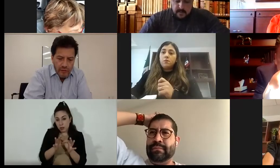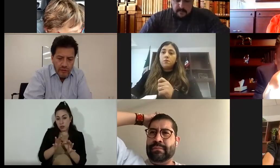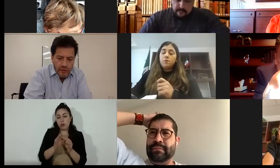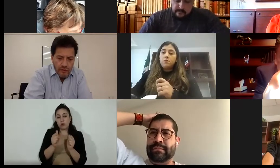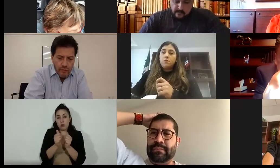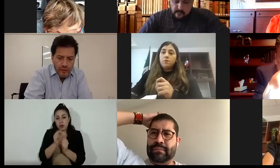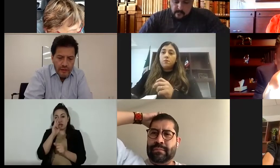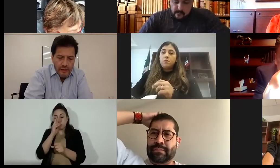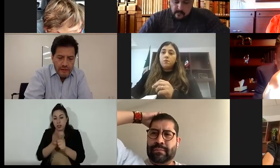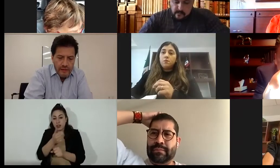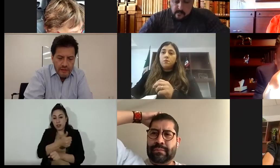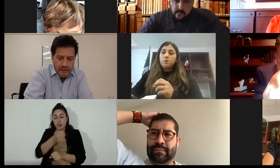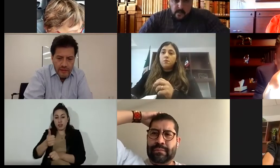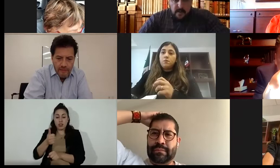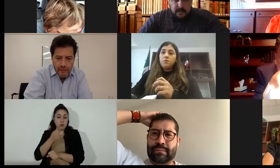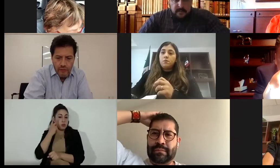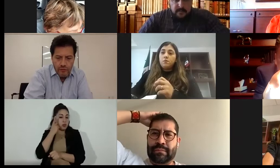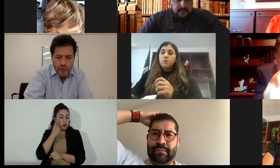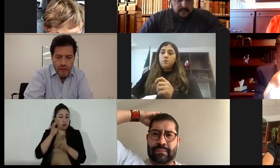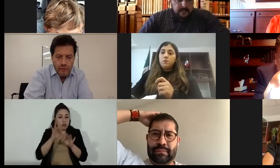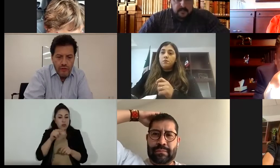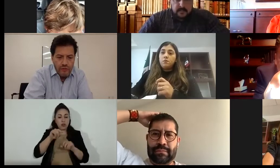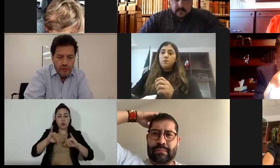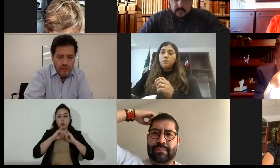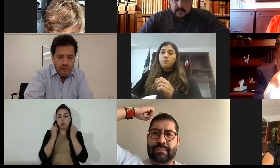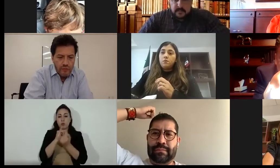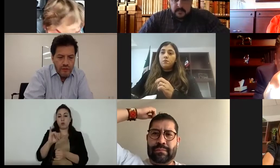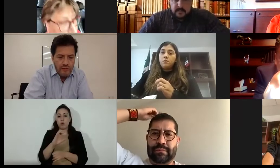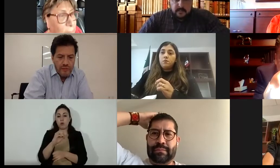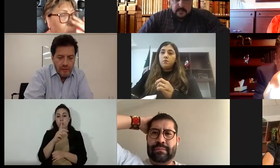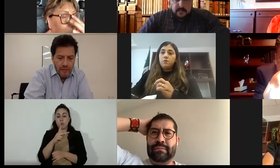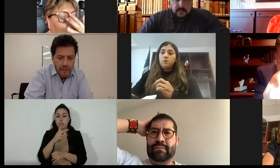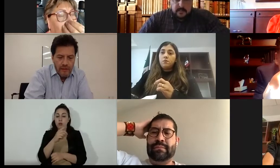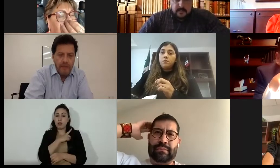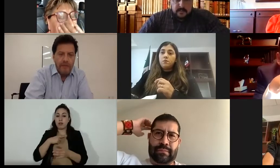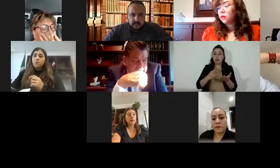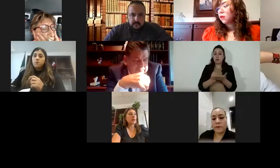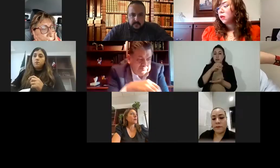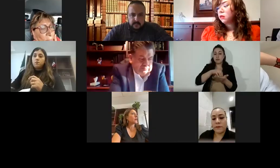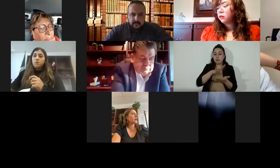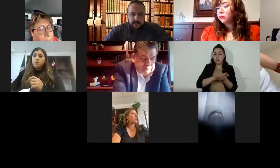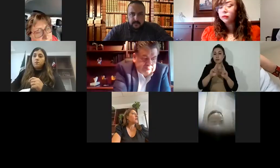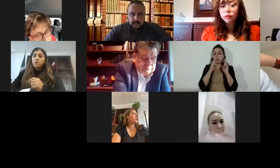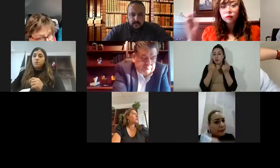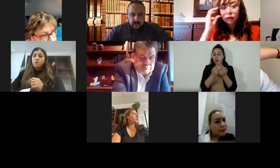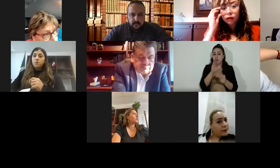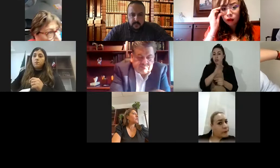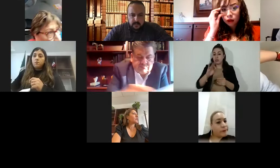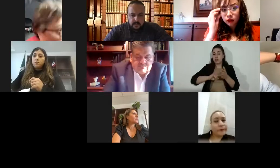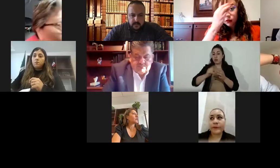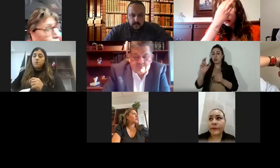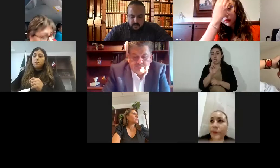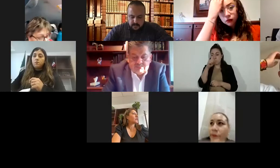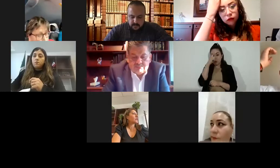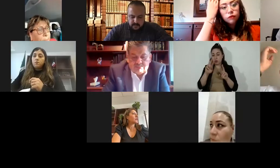esta Junta de Coordinación Política quien establezca los horarios que consideremos procedentes para el tema más relevante, que insisto es la glosa. Y